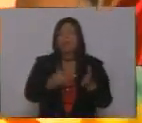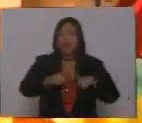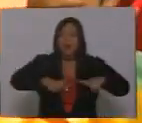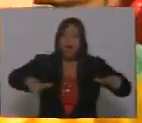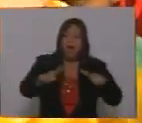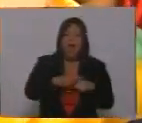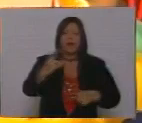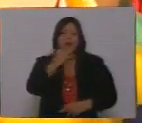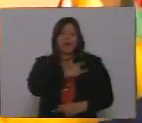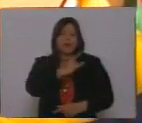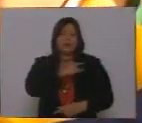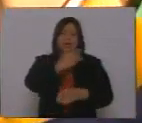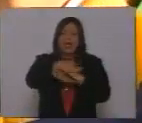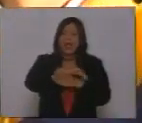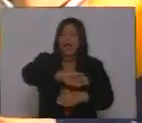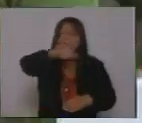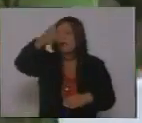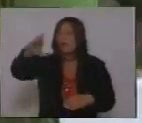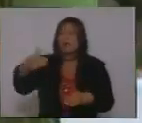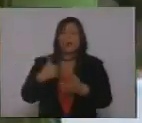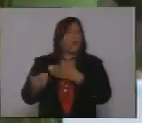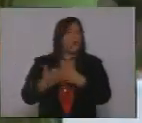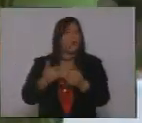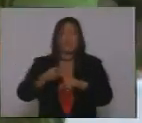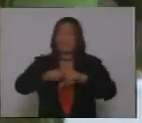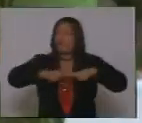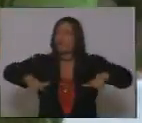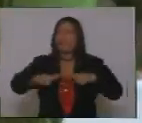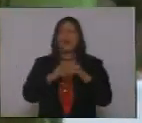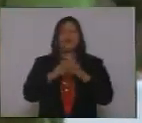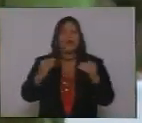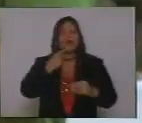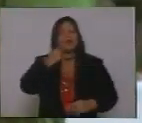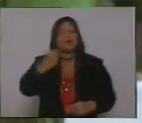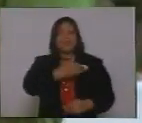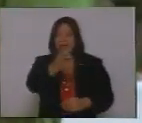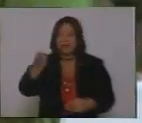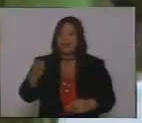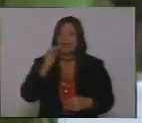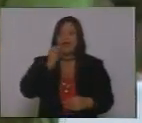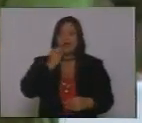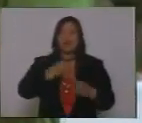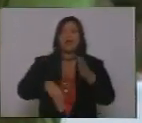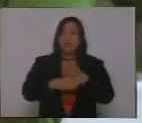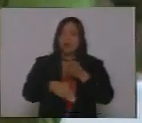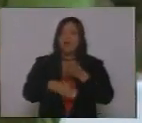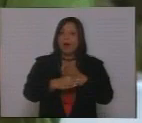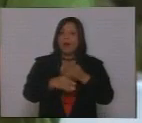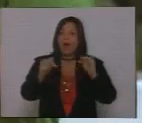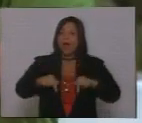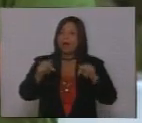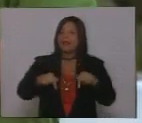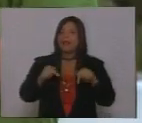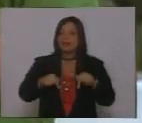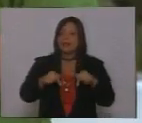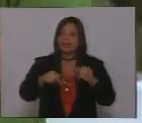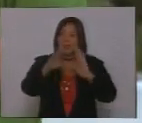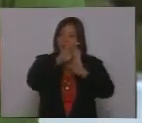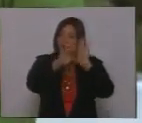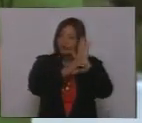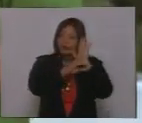de clase, de nuestros salones, a decirle a ellos que acá, en la